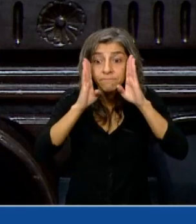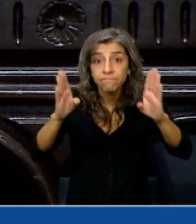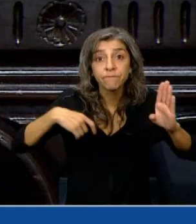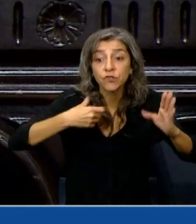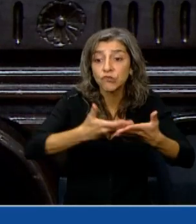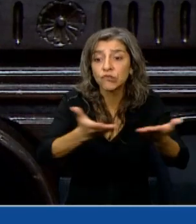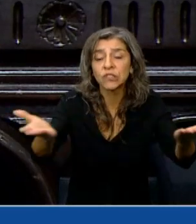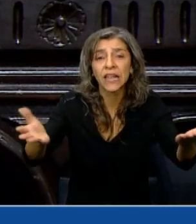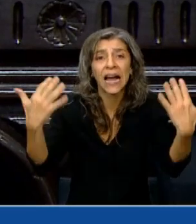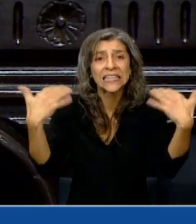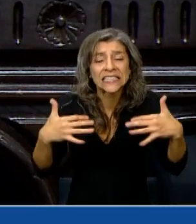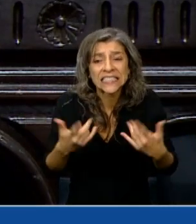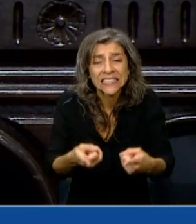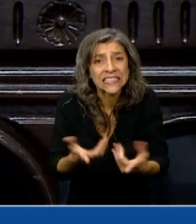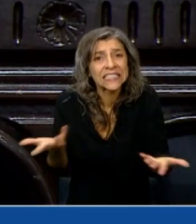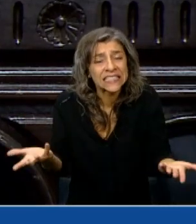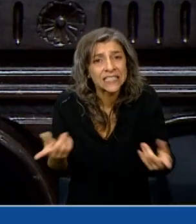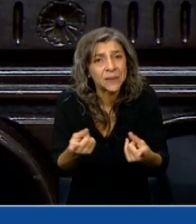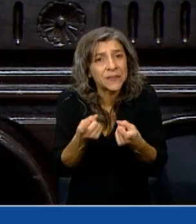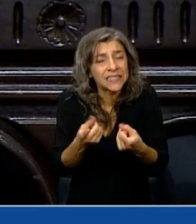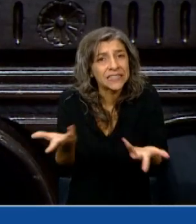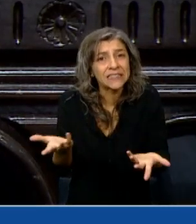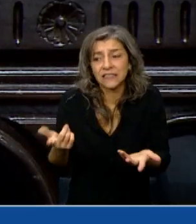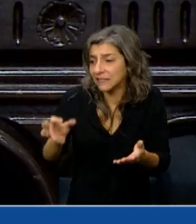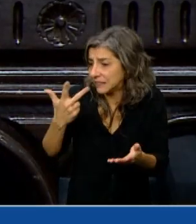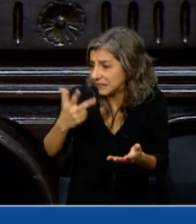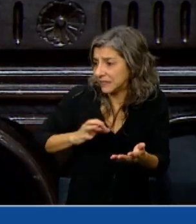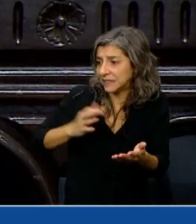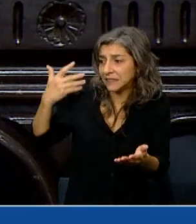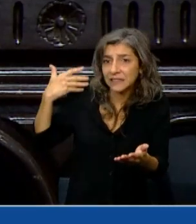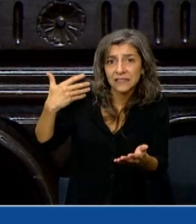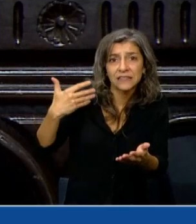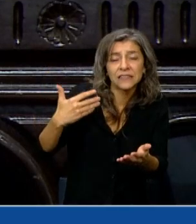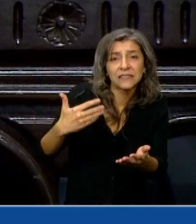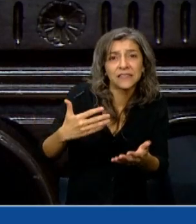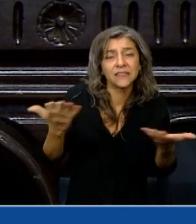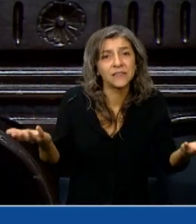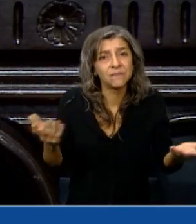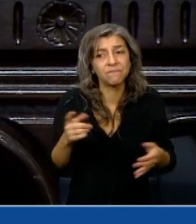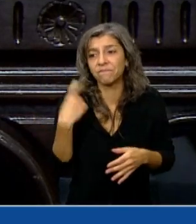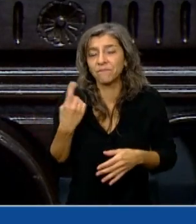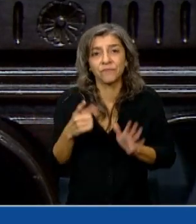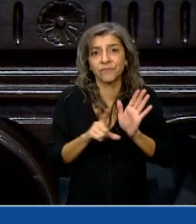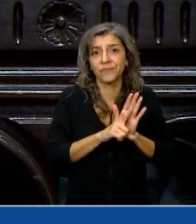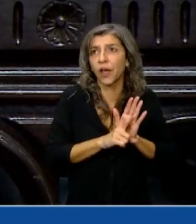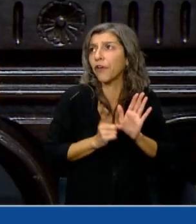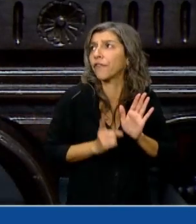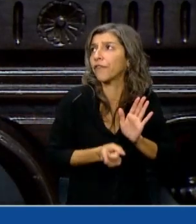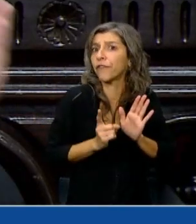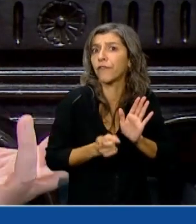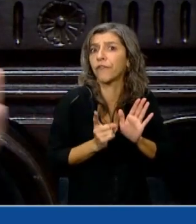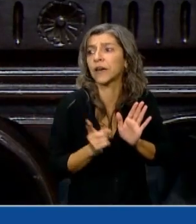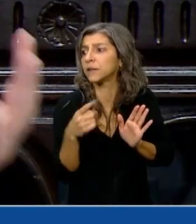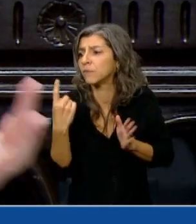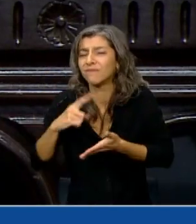El atraso del poder adquisitivo ha llevado a que no derogar esta ley, el atraso brutal en